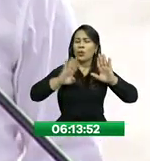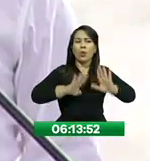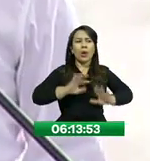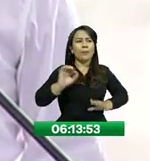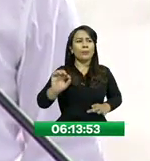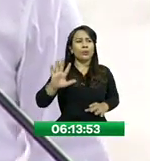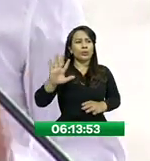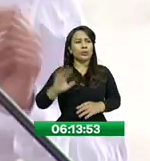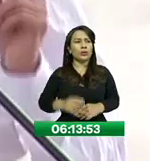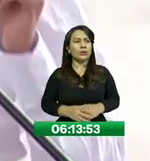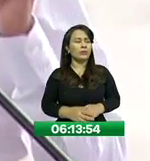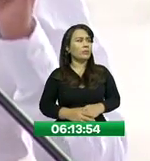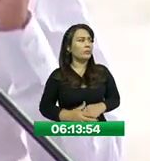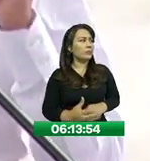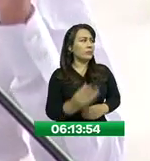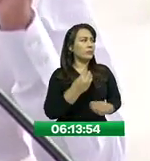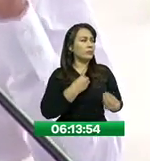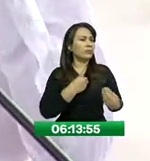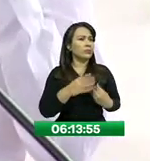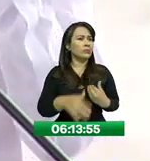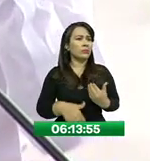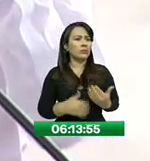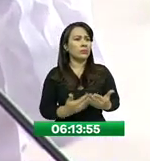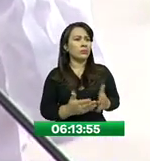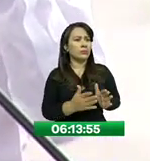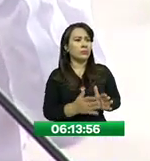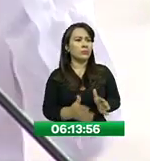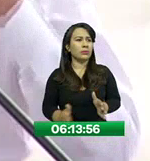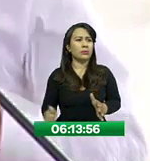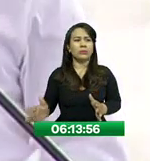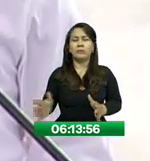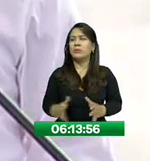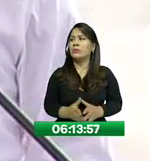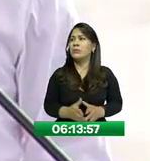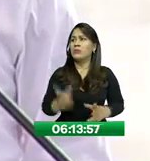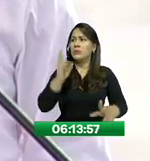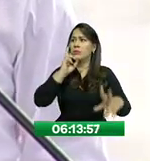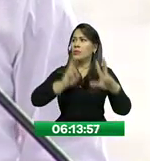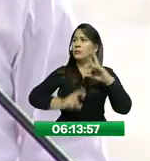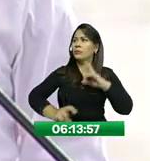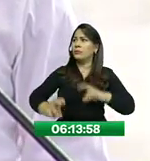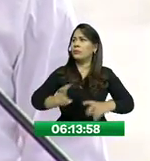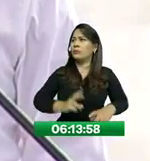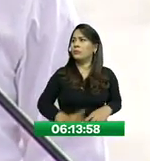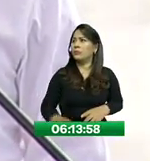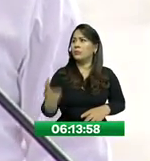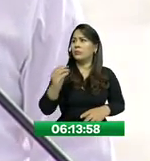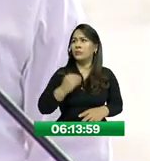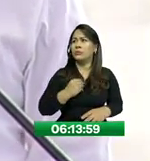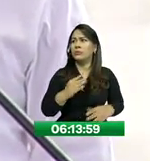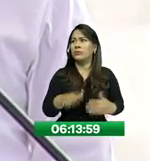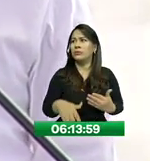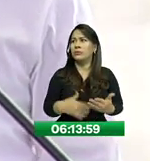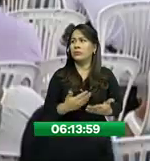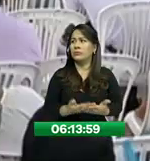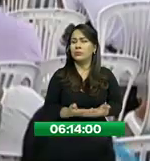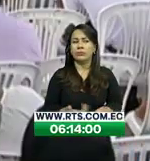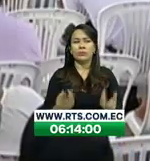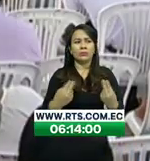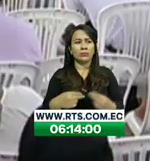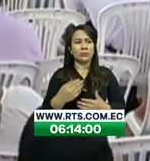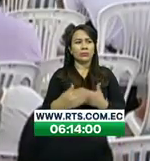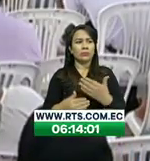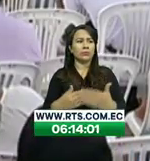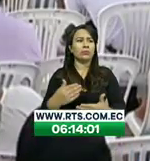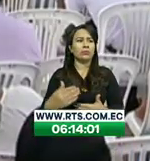arriba y con un requisito de que haga existiera un pago del 20% del total de la deuda. De ahí